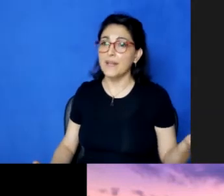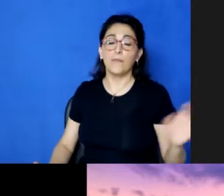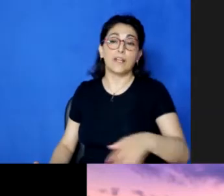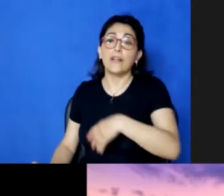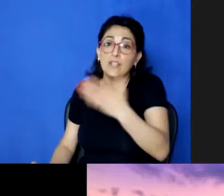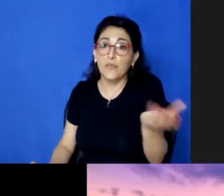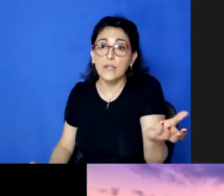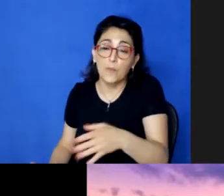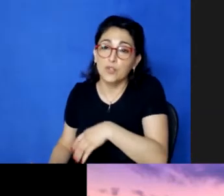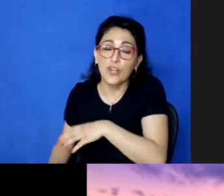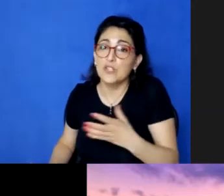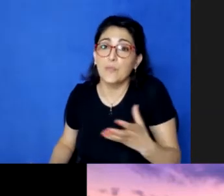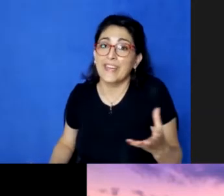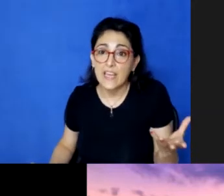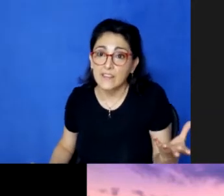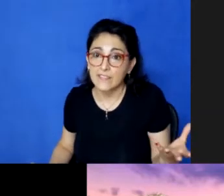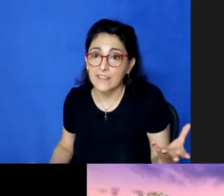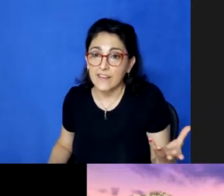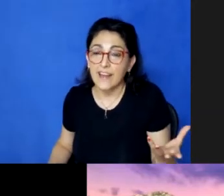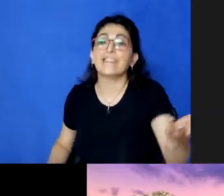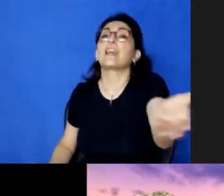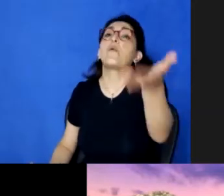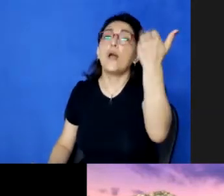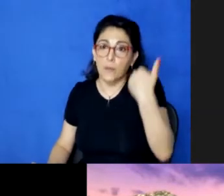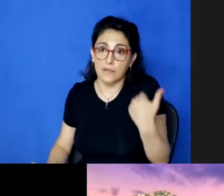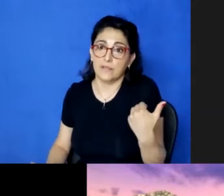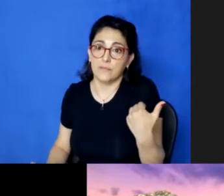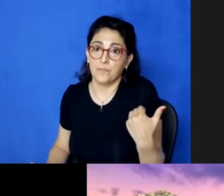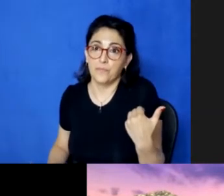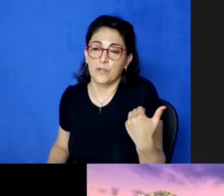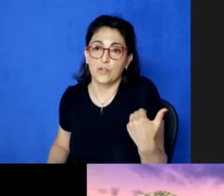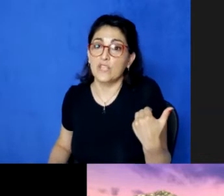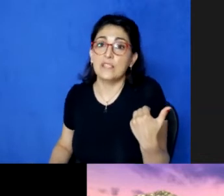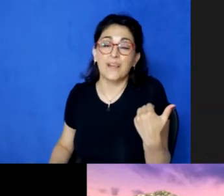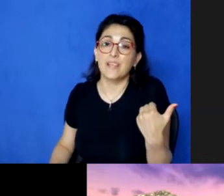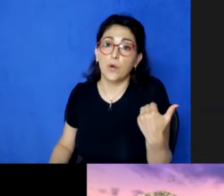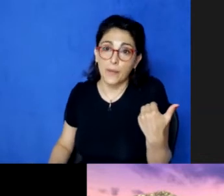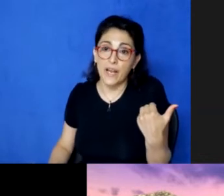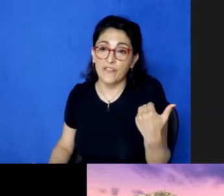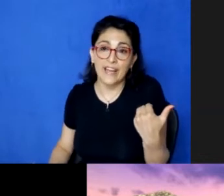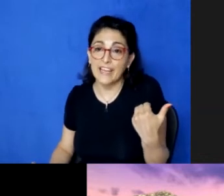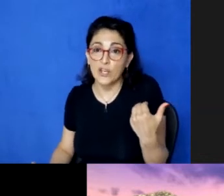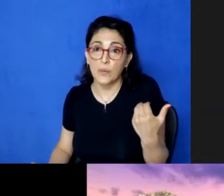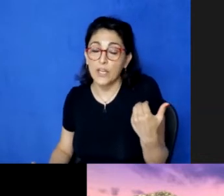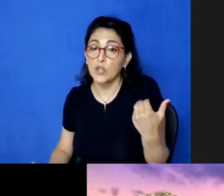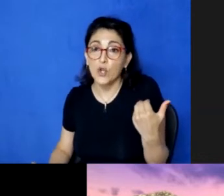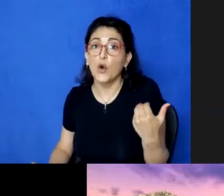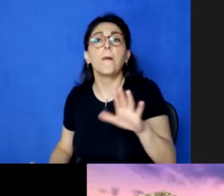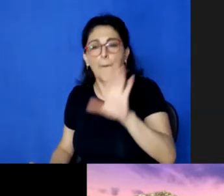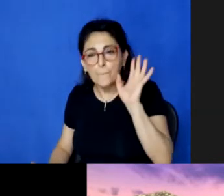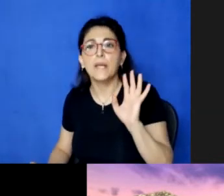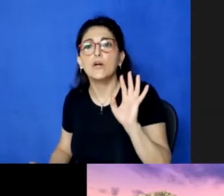cuál es viable, porque ahora que te fuiste hay un montón que no se pueden hacer hasta que vuelvas. No sé si vas a volver al final del año que viene